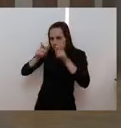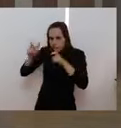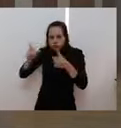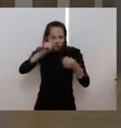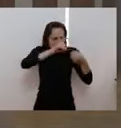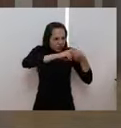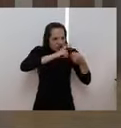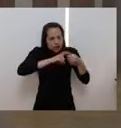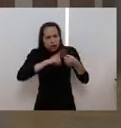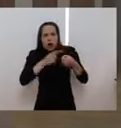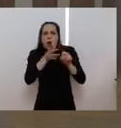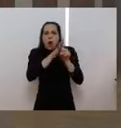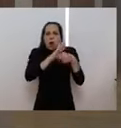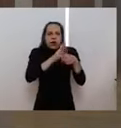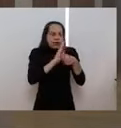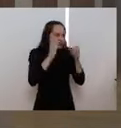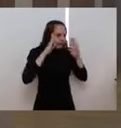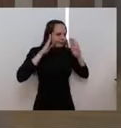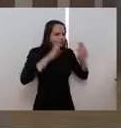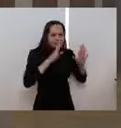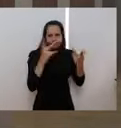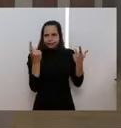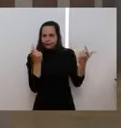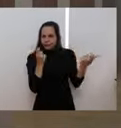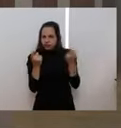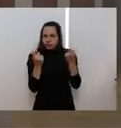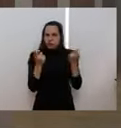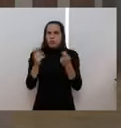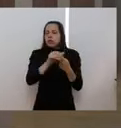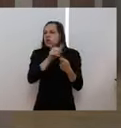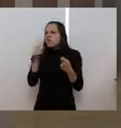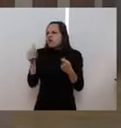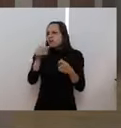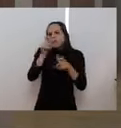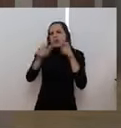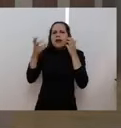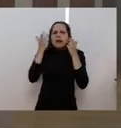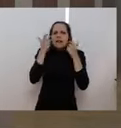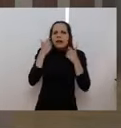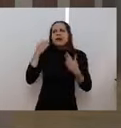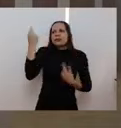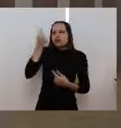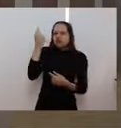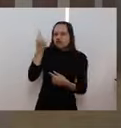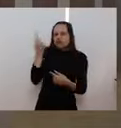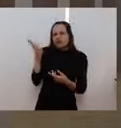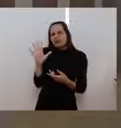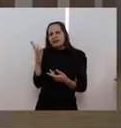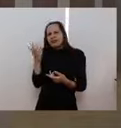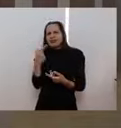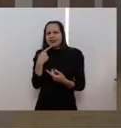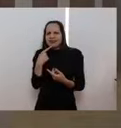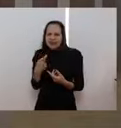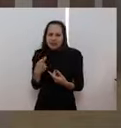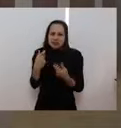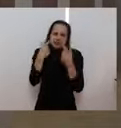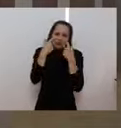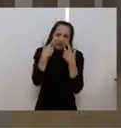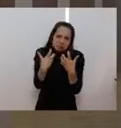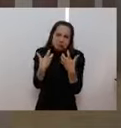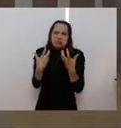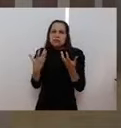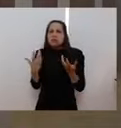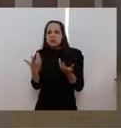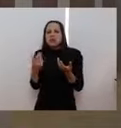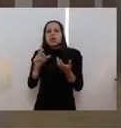mantuvimos la prestación de los pacientes que vinieron por sus enfermedades fueran de alta complejidad o el personal que